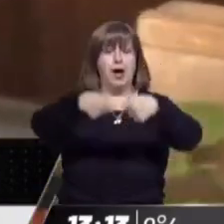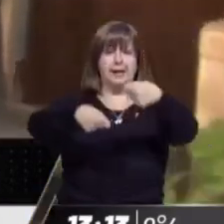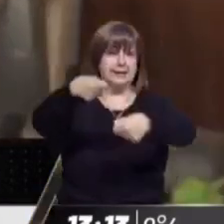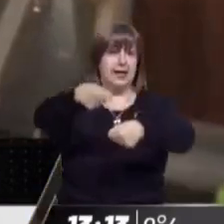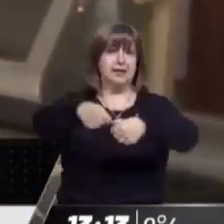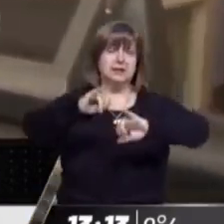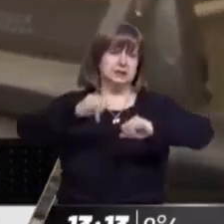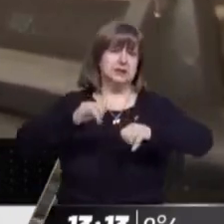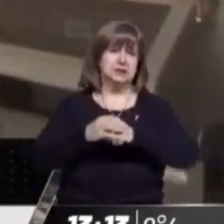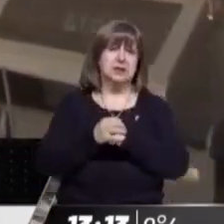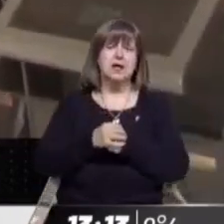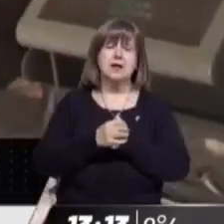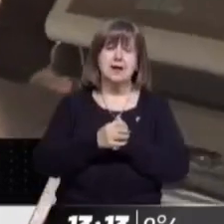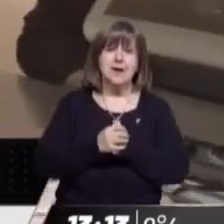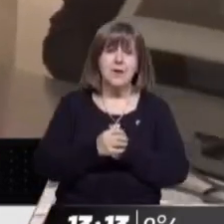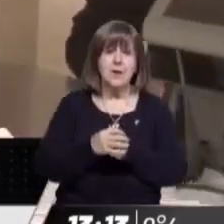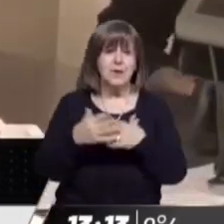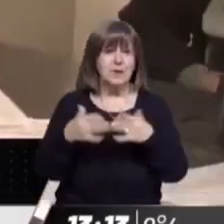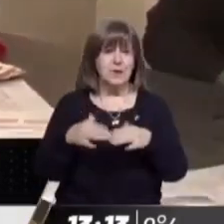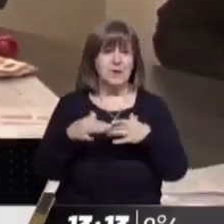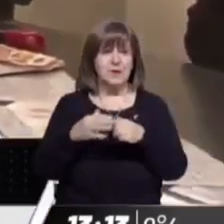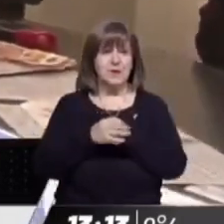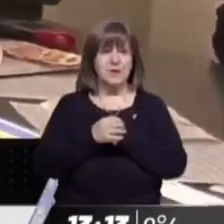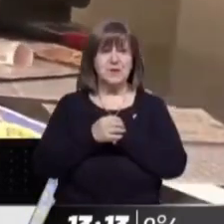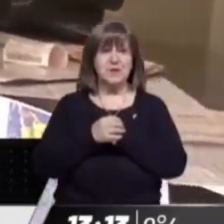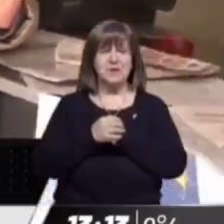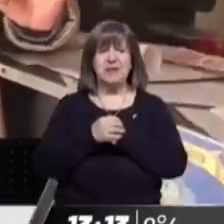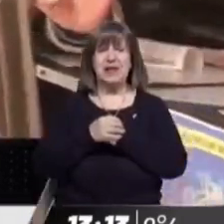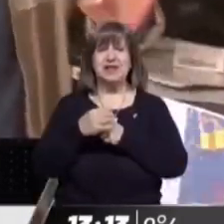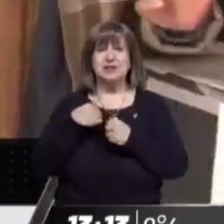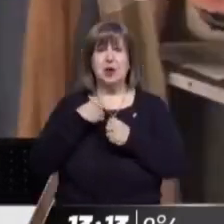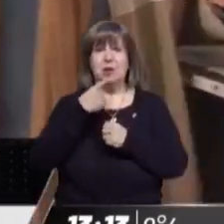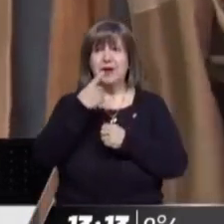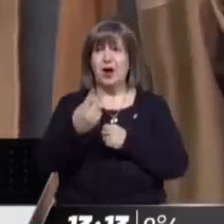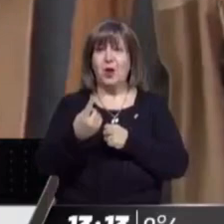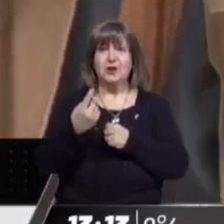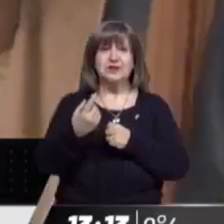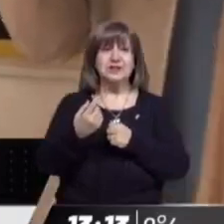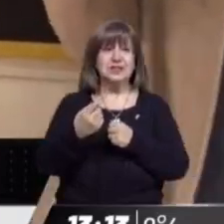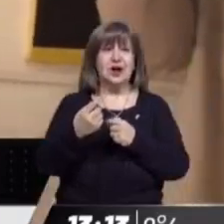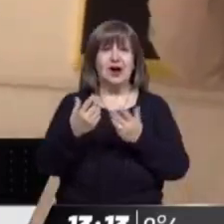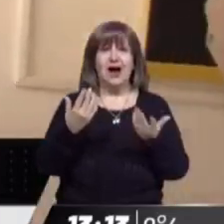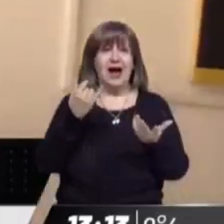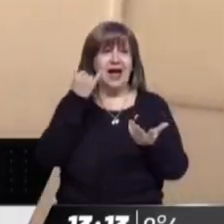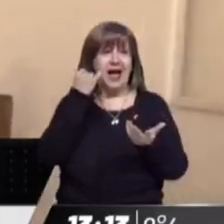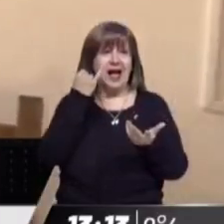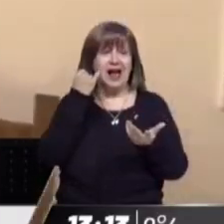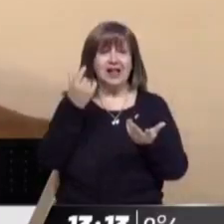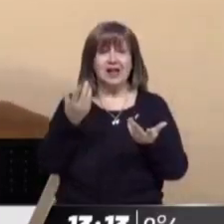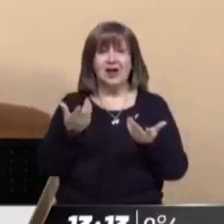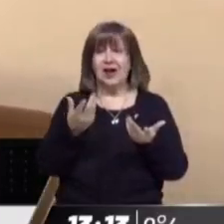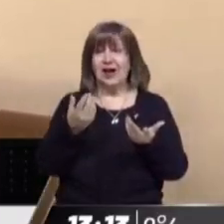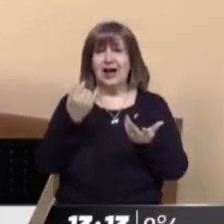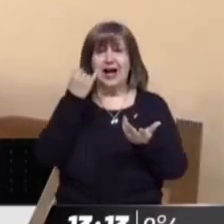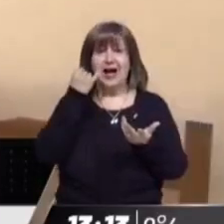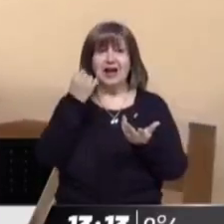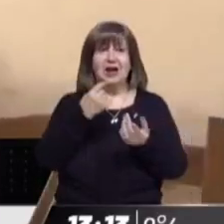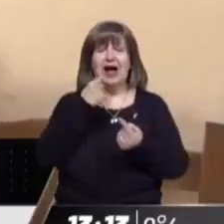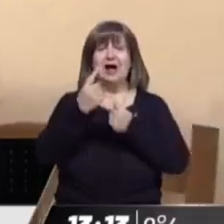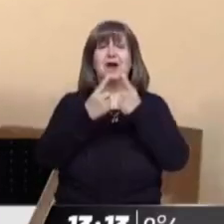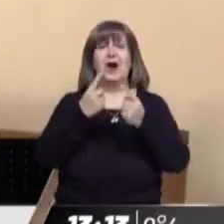Qué ansiedad, qué expectativa. Yo veo que todos los que entran preguntan a ver si hay alguna novedad. Si hay un cumpleaños por los globos.